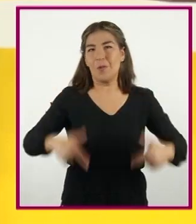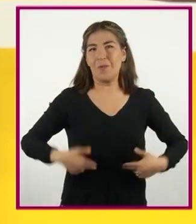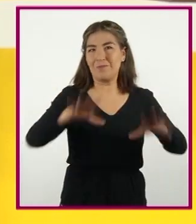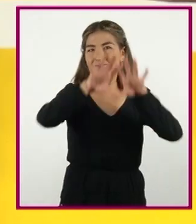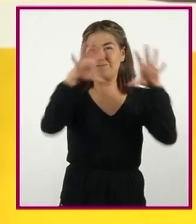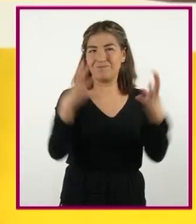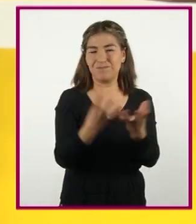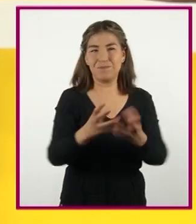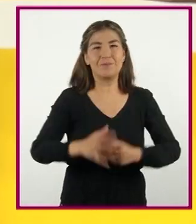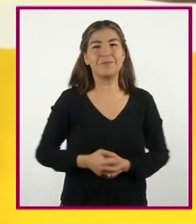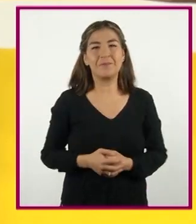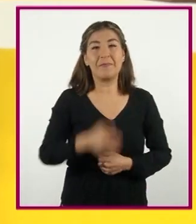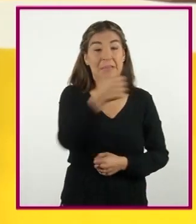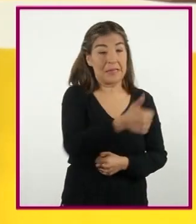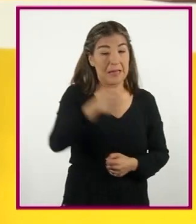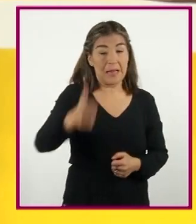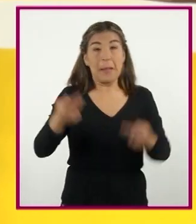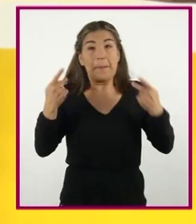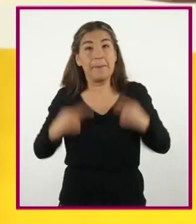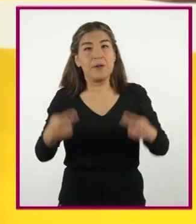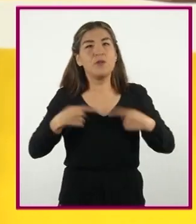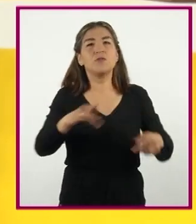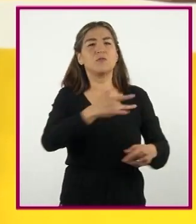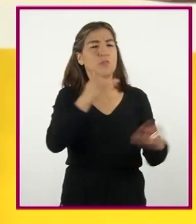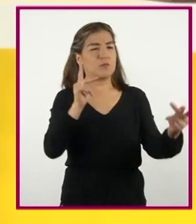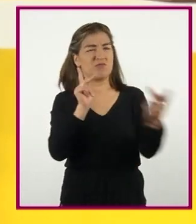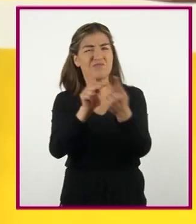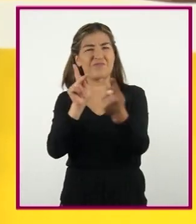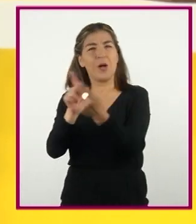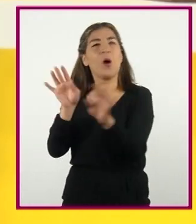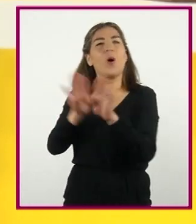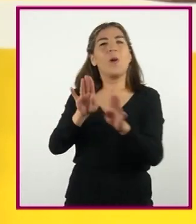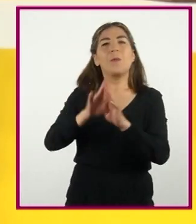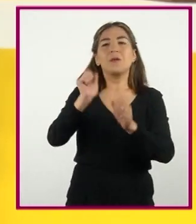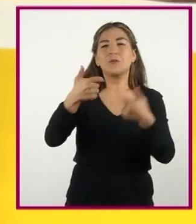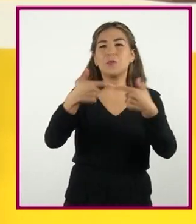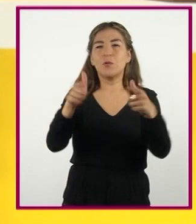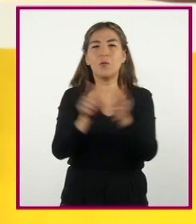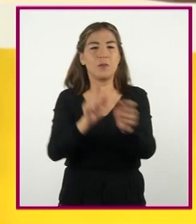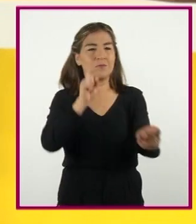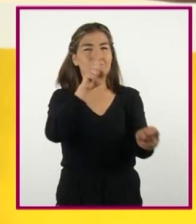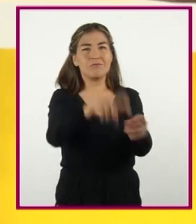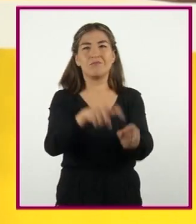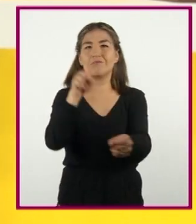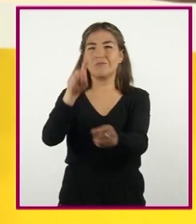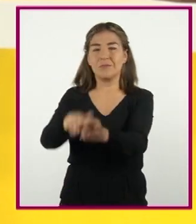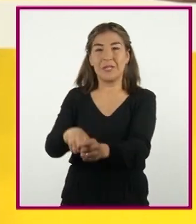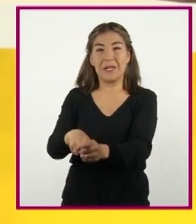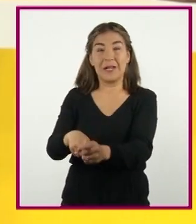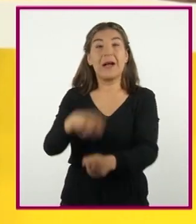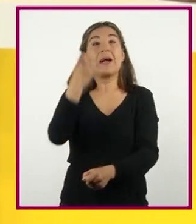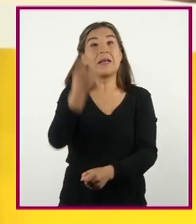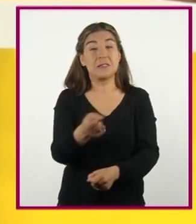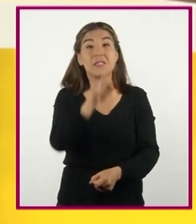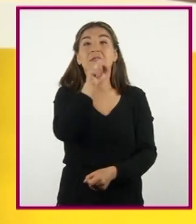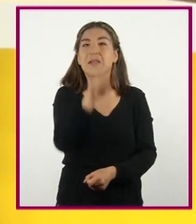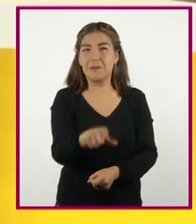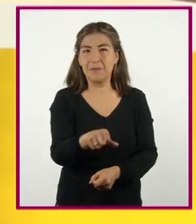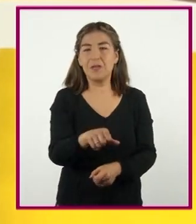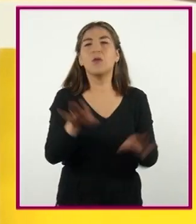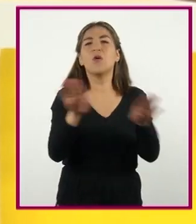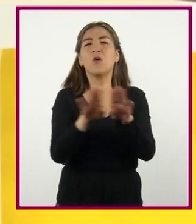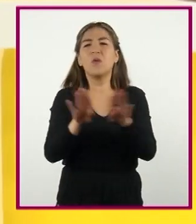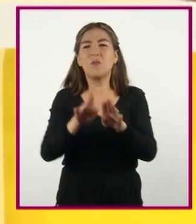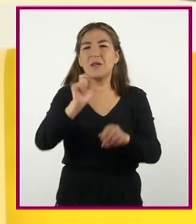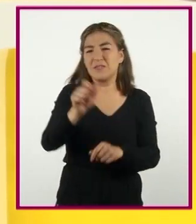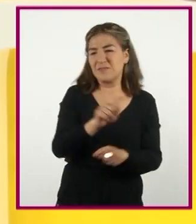Cada persona se identifica con algún aspecto o aspectos de los grupos a los que pertenece y que, a su vez, se